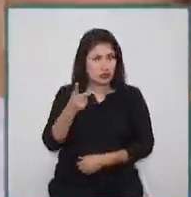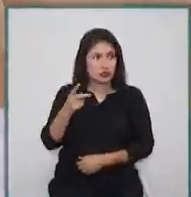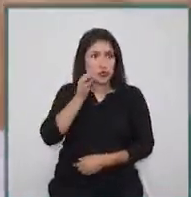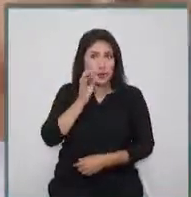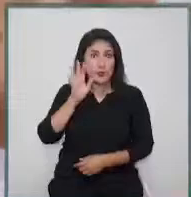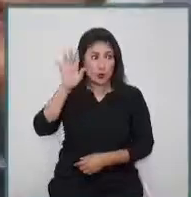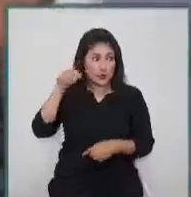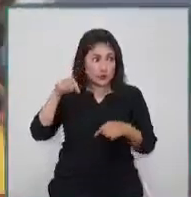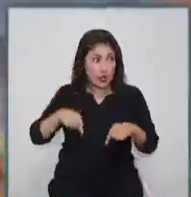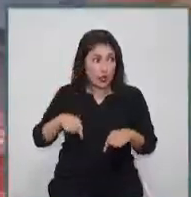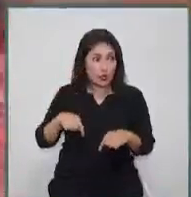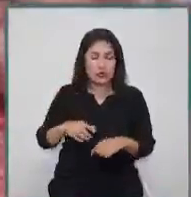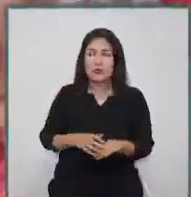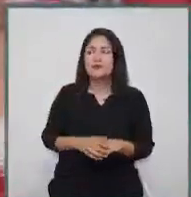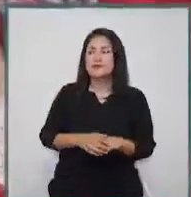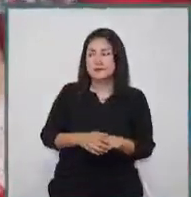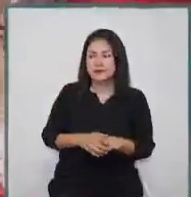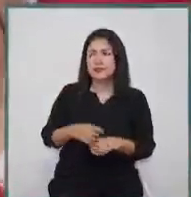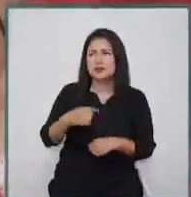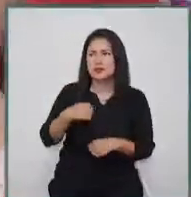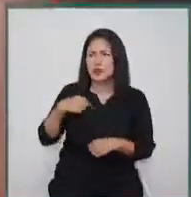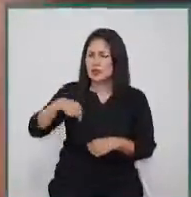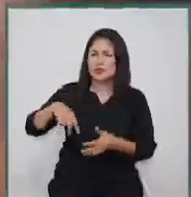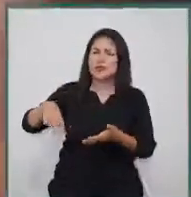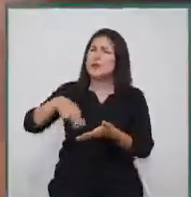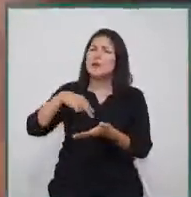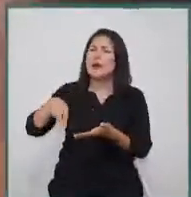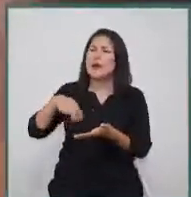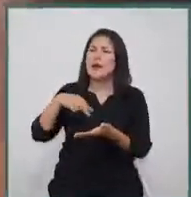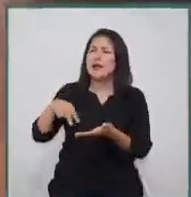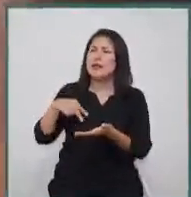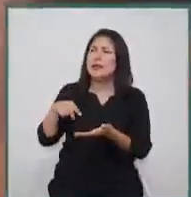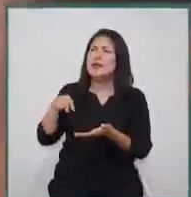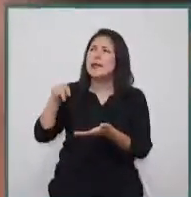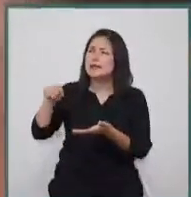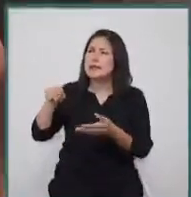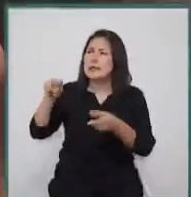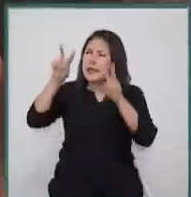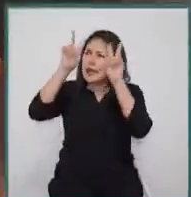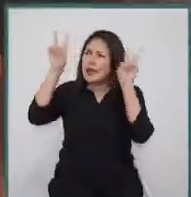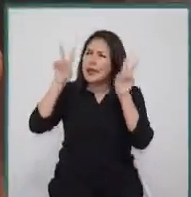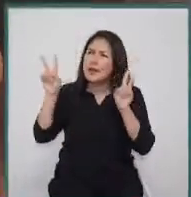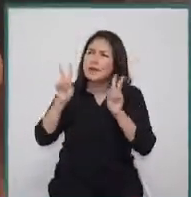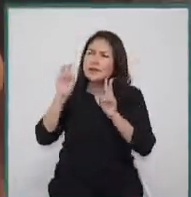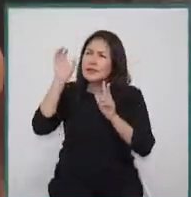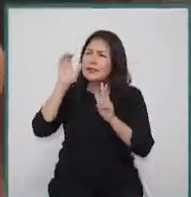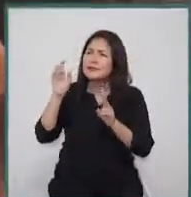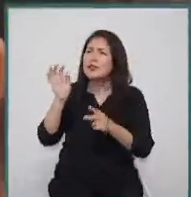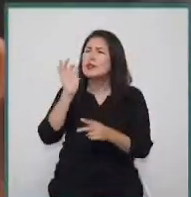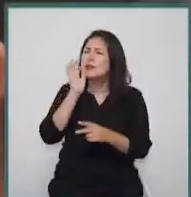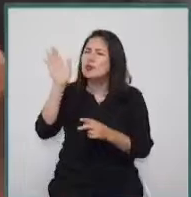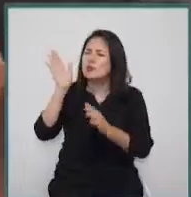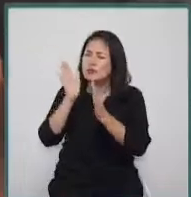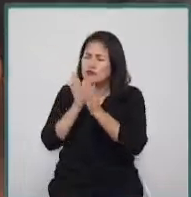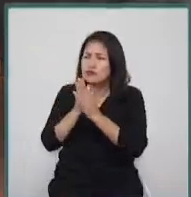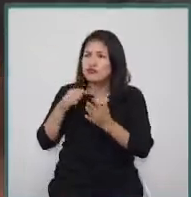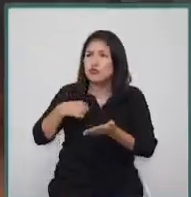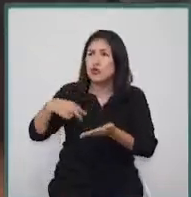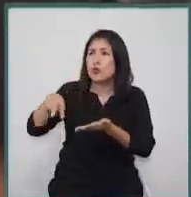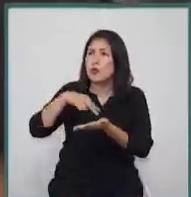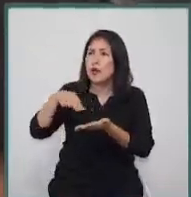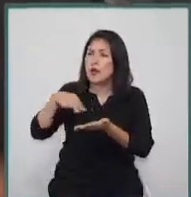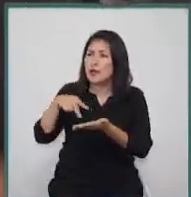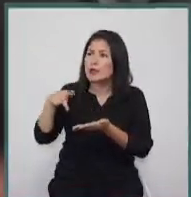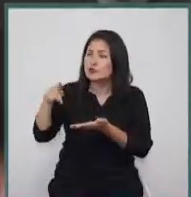han hecho una promesa especial para esta fecha? Es que siempre nosotros tenemos una promesa con nuestra Virgencita